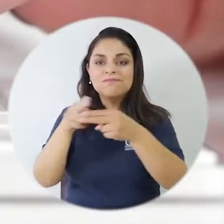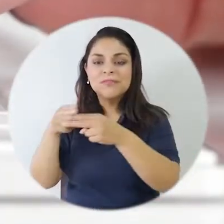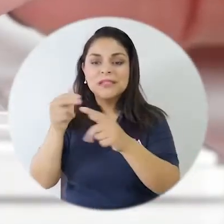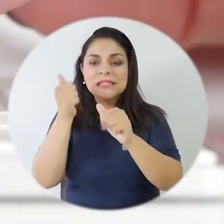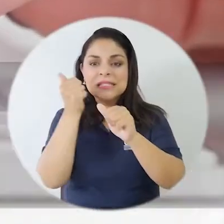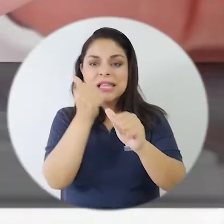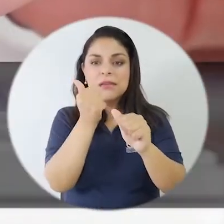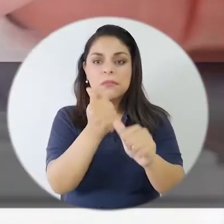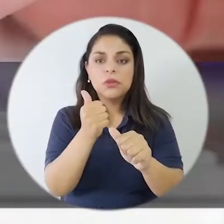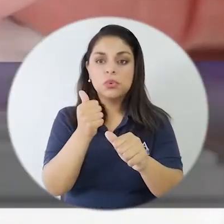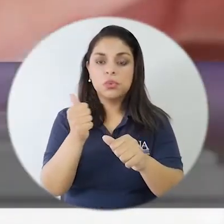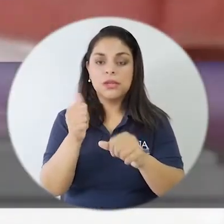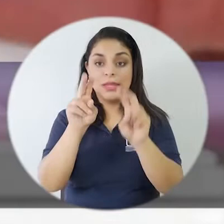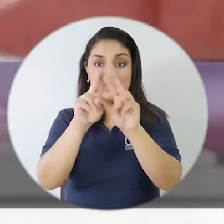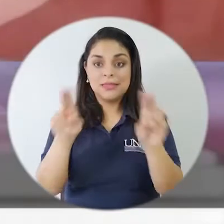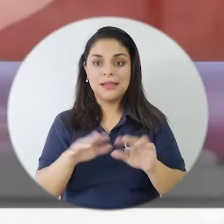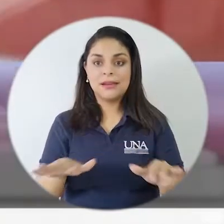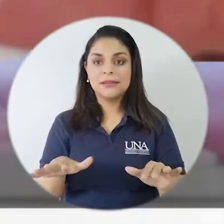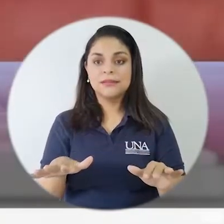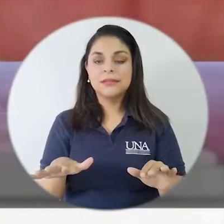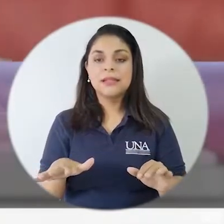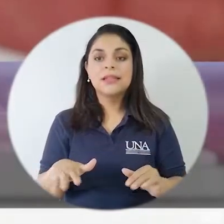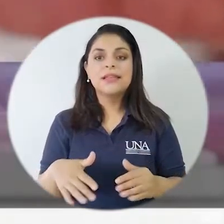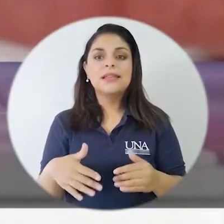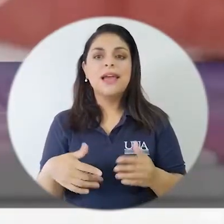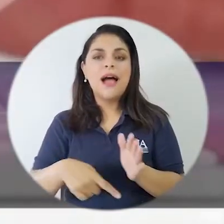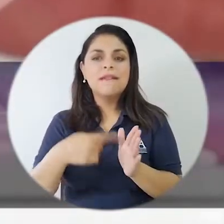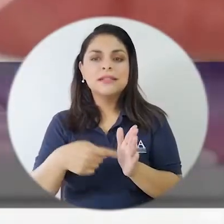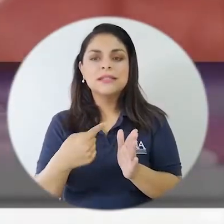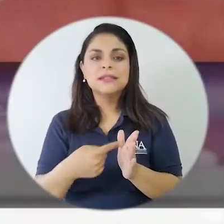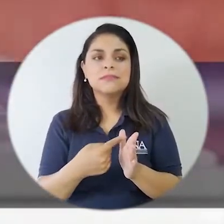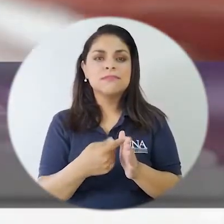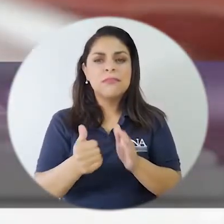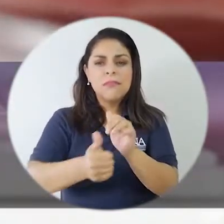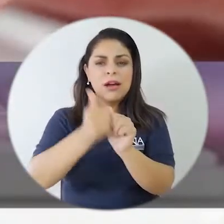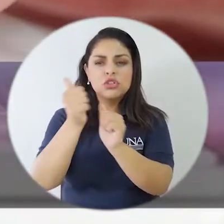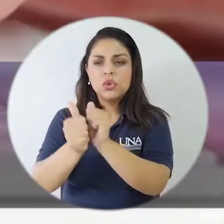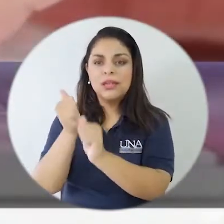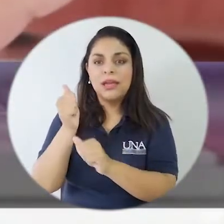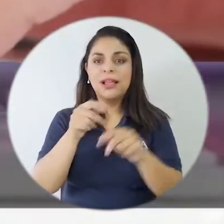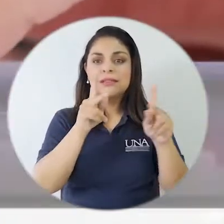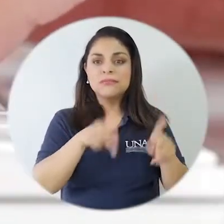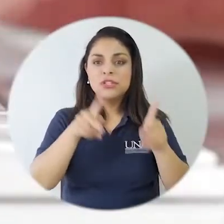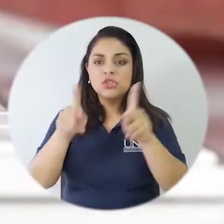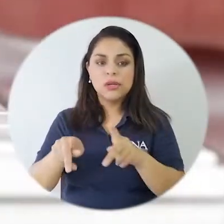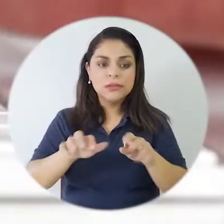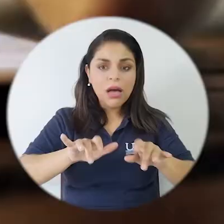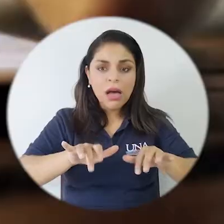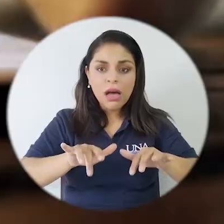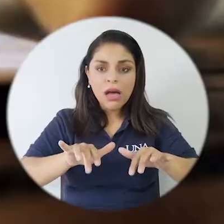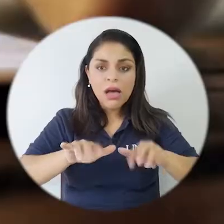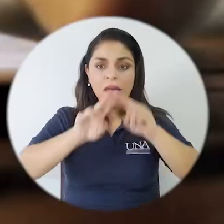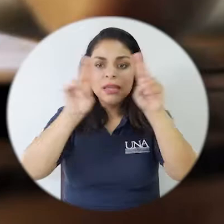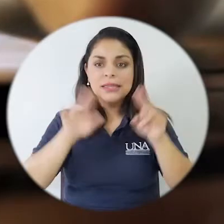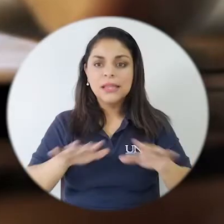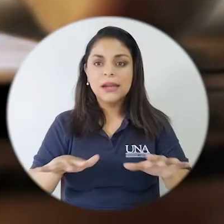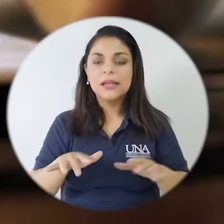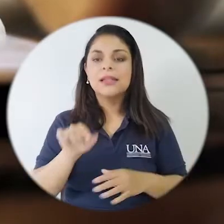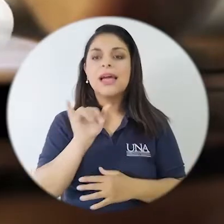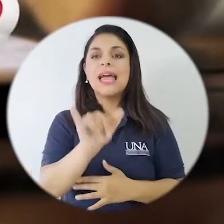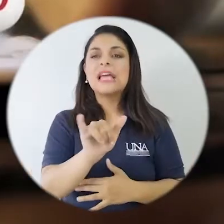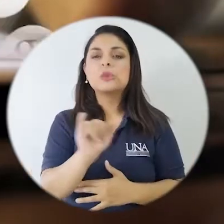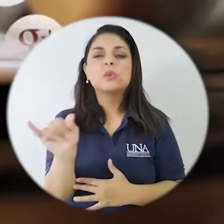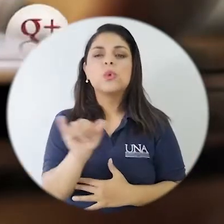patrones de seguimiento de sus prácticas en Internet. Y en un momento donde la mayoría de las personas están en Internet, ese espacio se vuelve